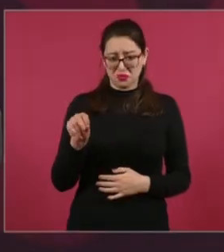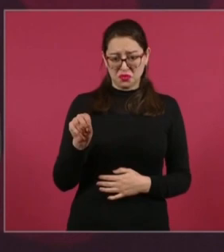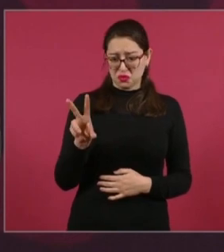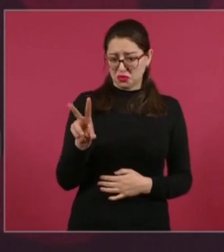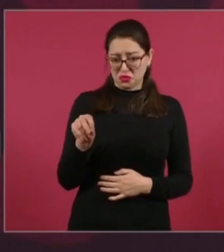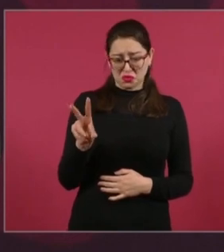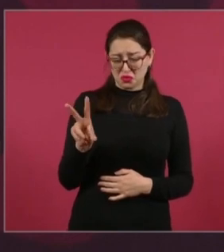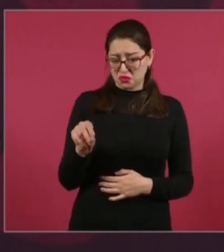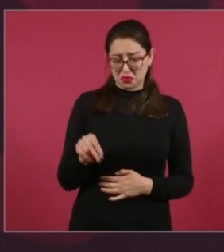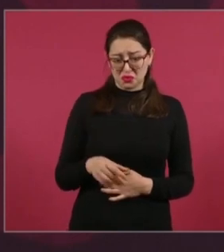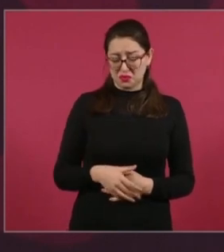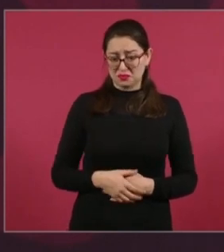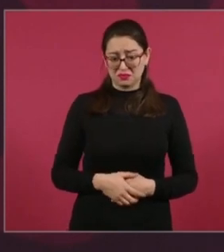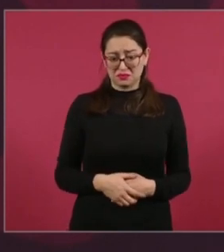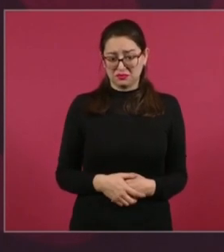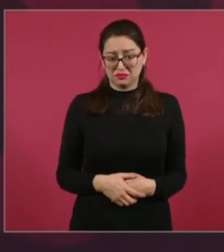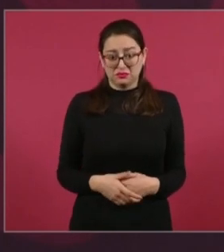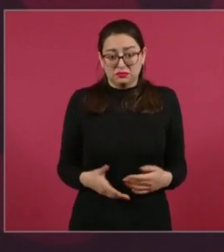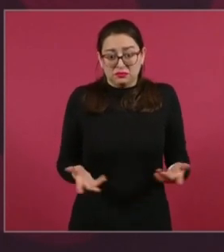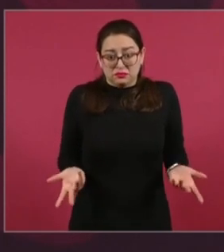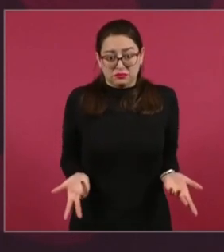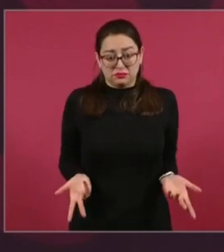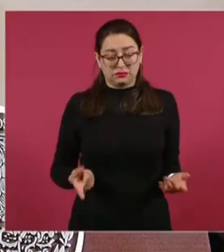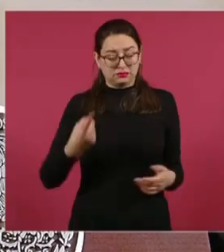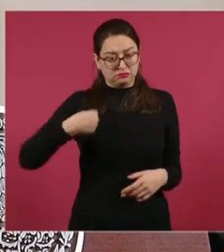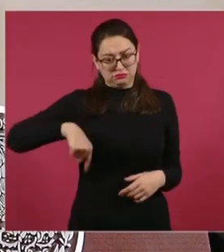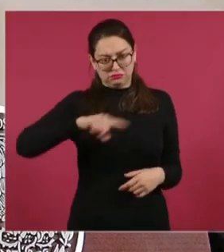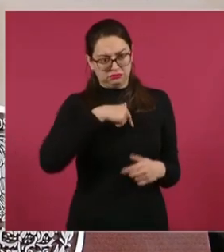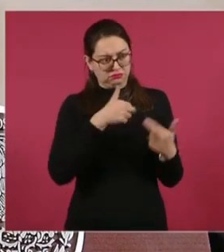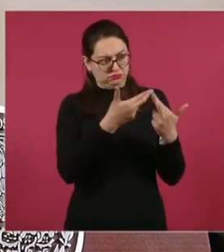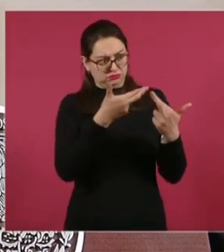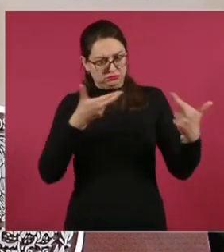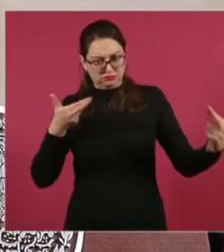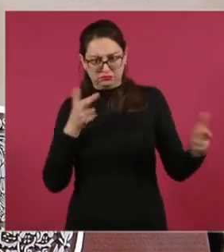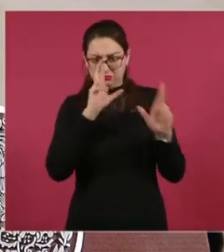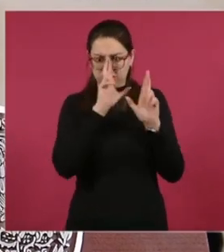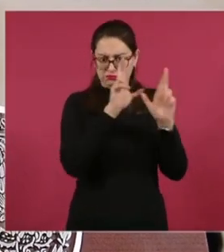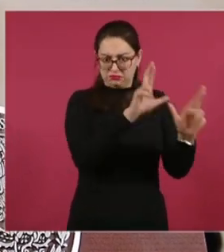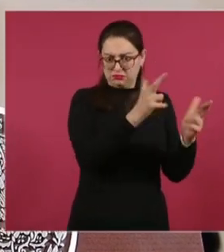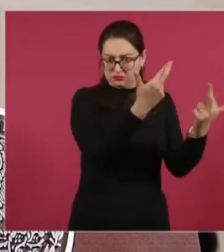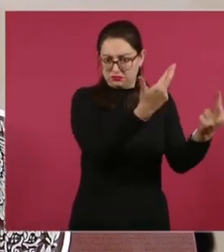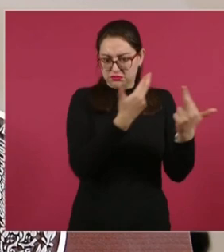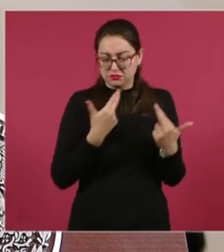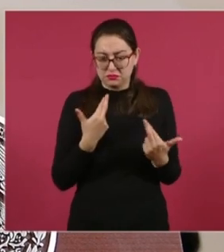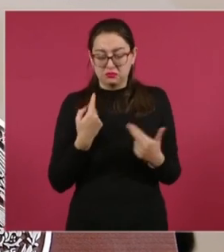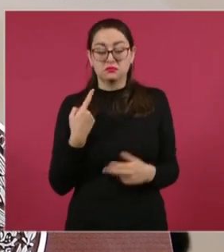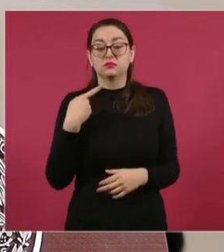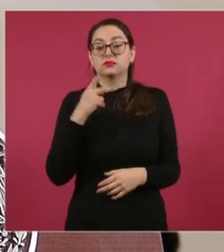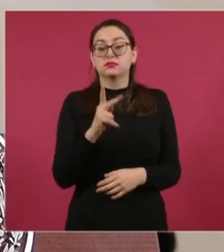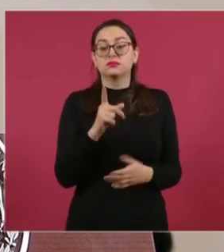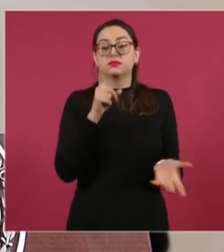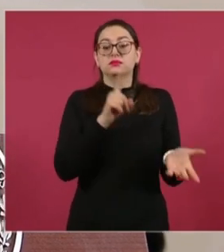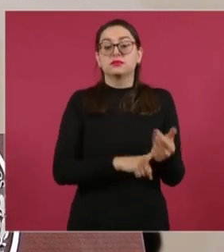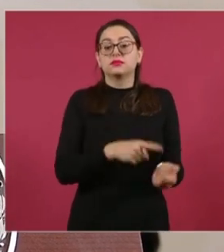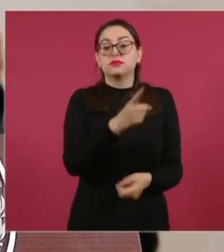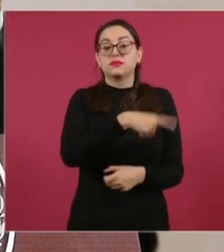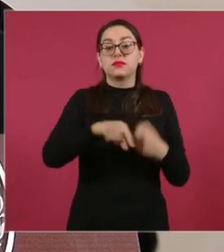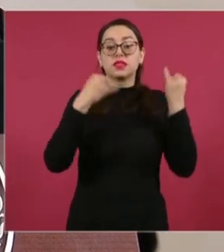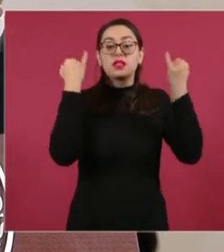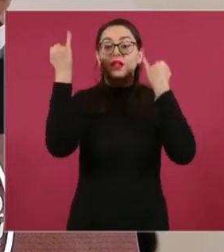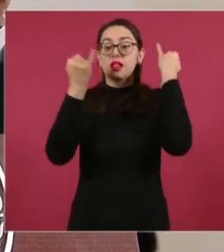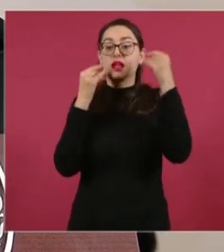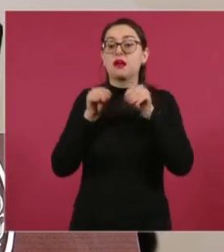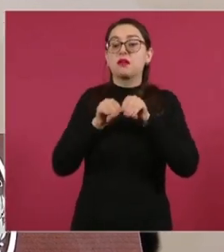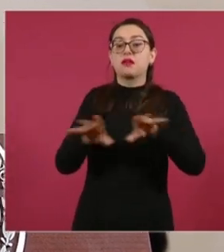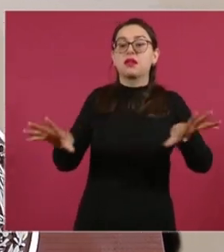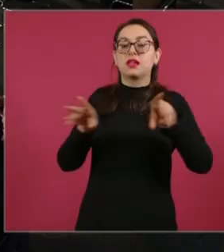no, no, porque hay una relación de respeto, pero no deja de haber esto. O sea,